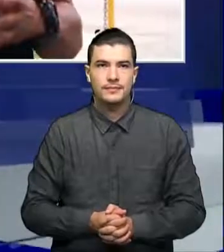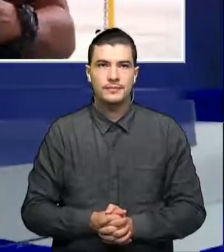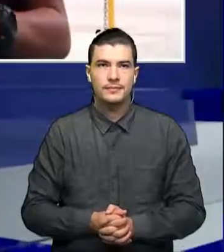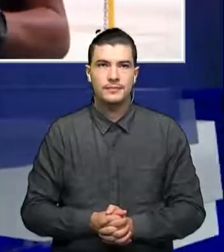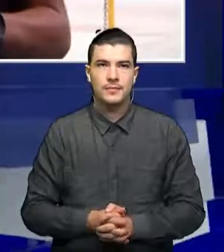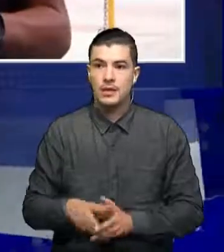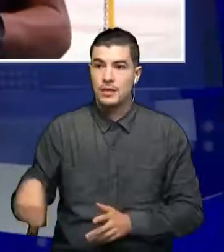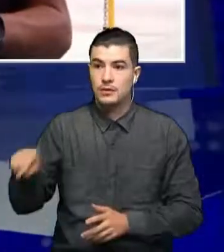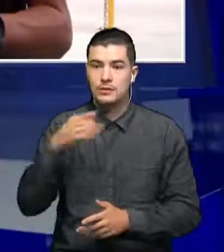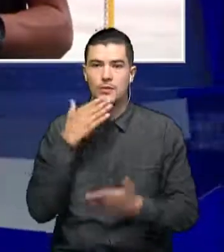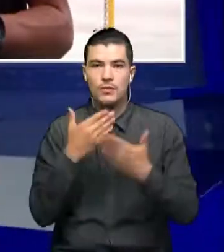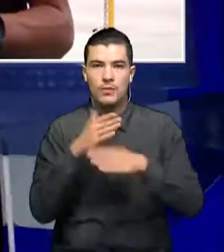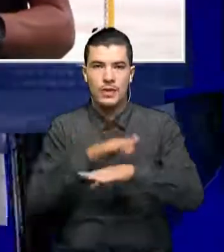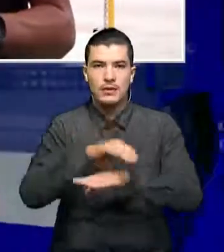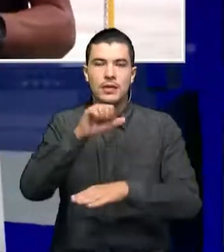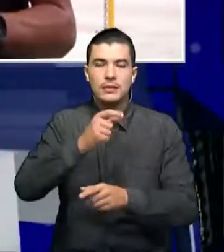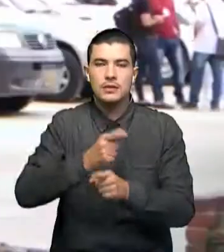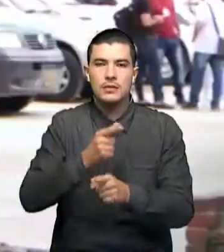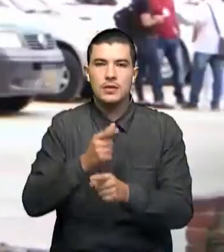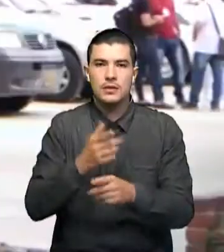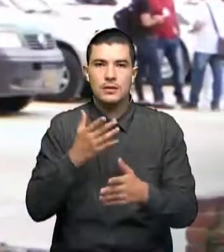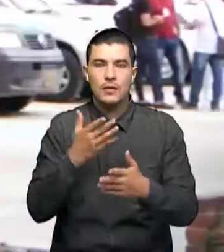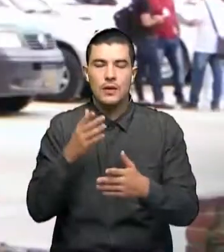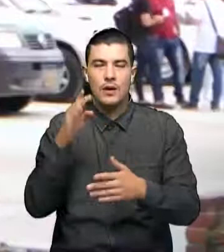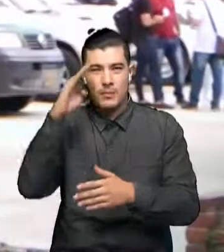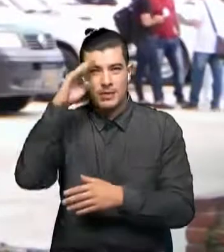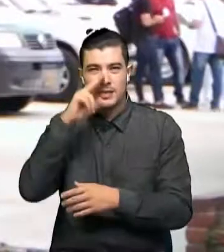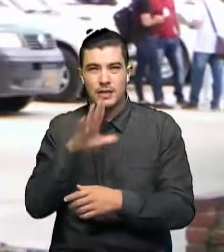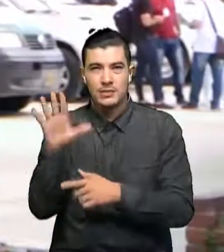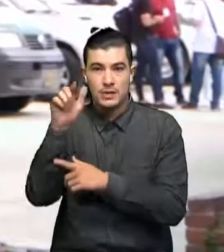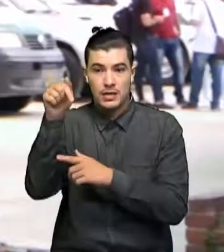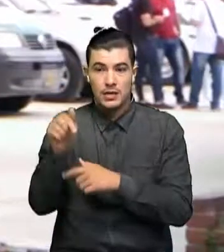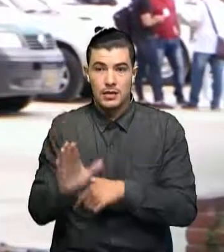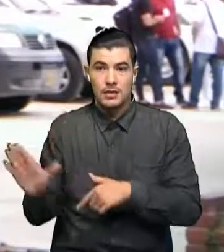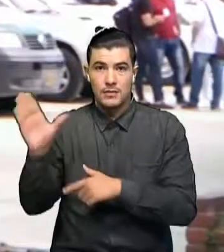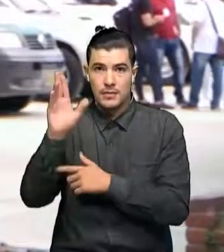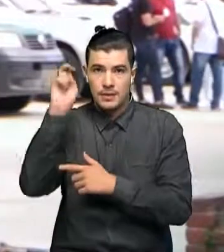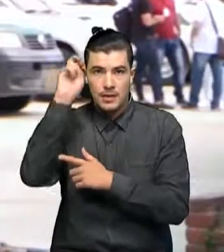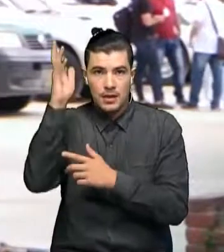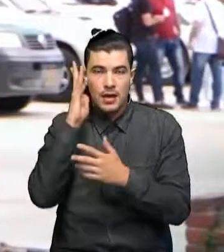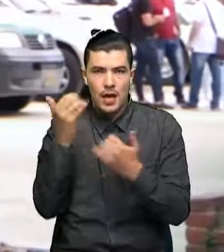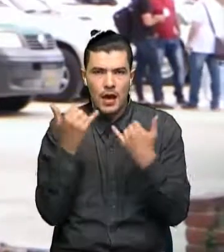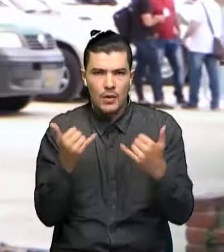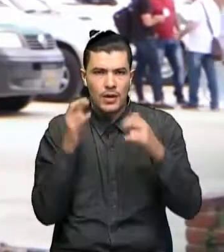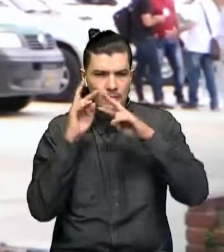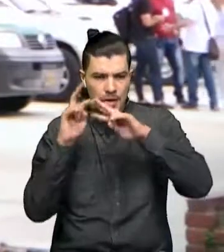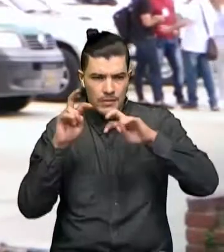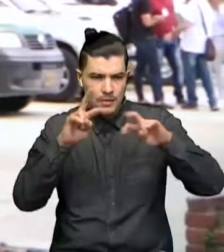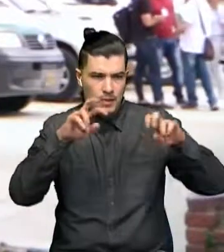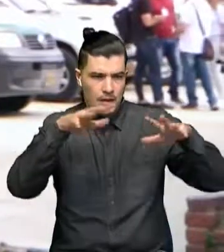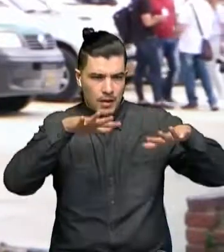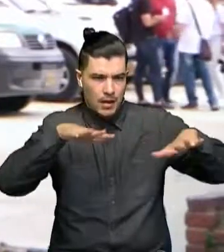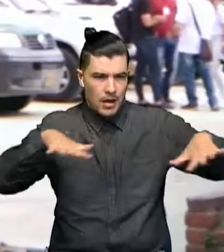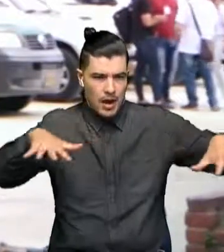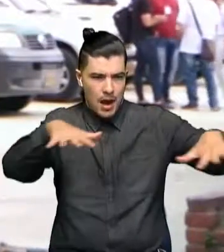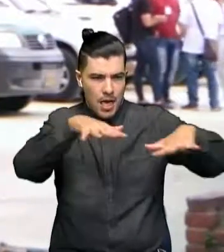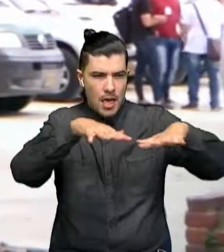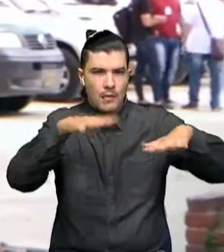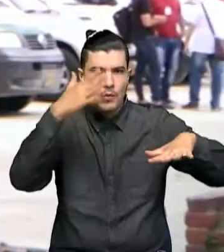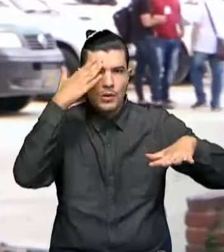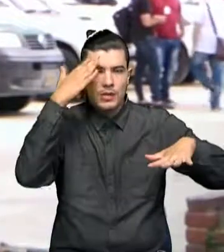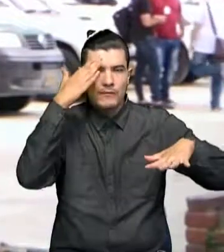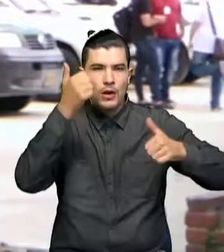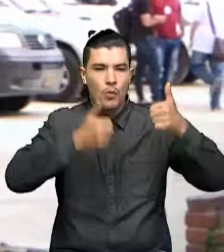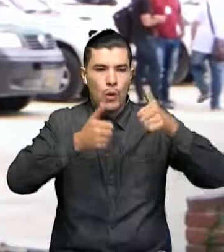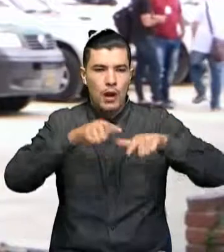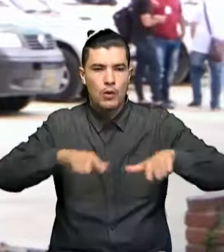muy buenas tardes lo que se ha manifestado desde el comando de policía de norte de santander es que de momento se hace una georreferenciación para identificar los puntos críticos de